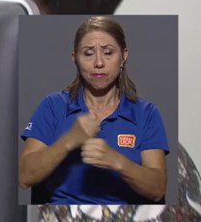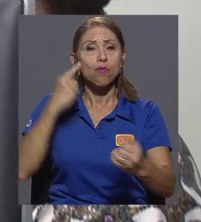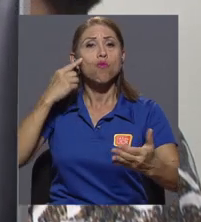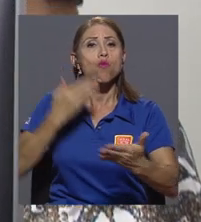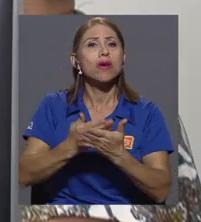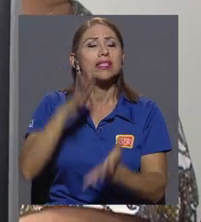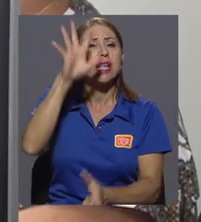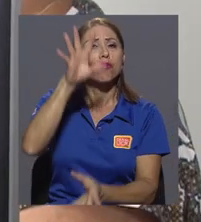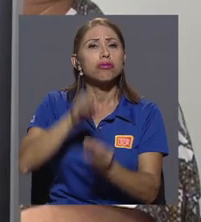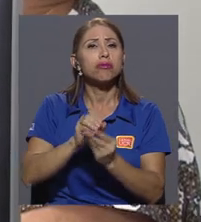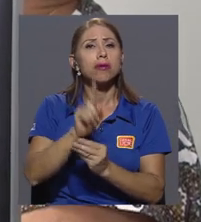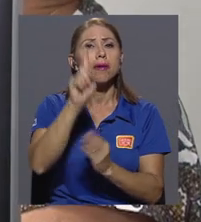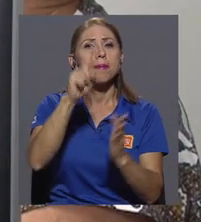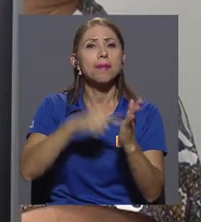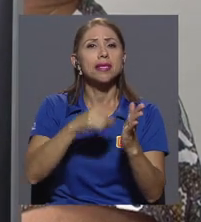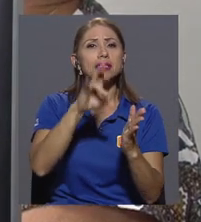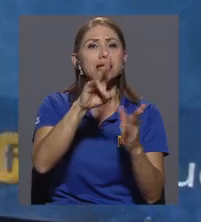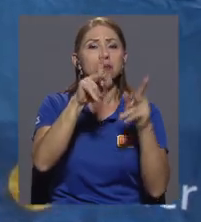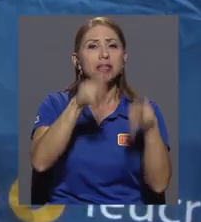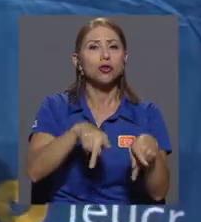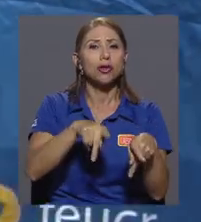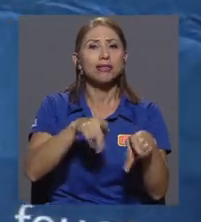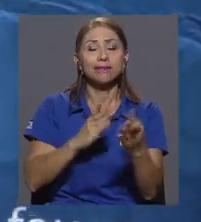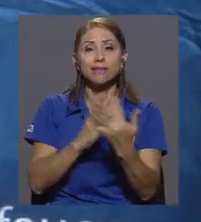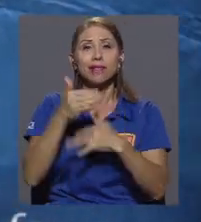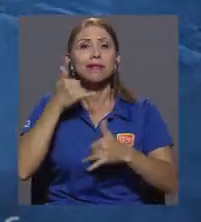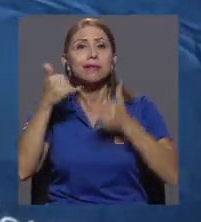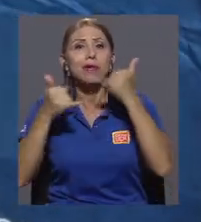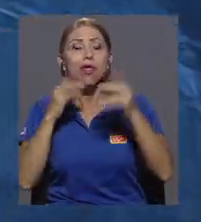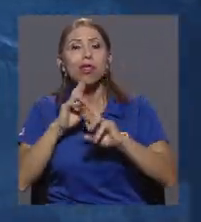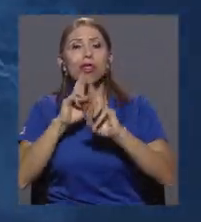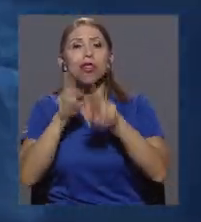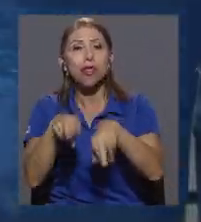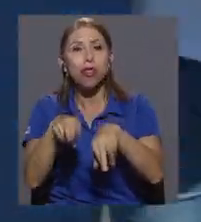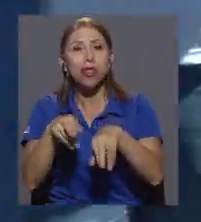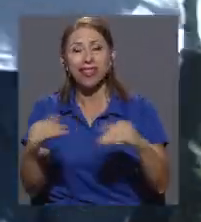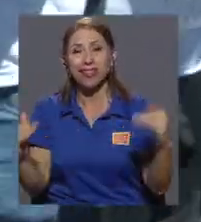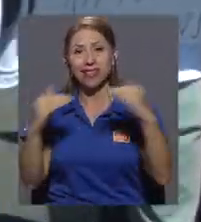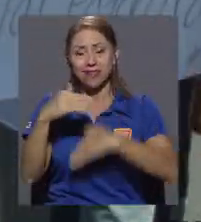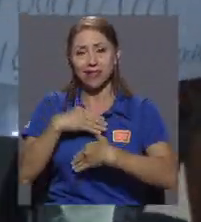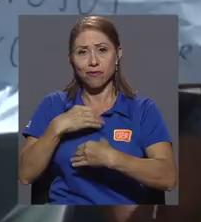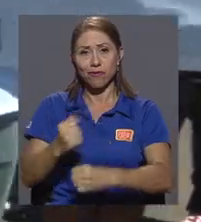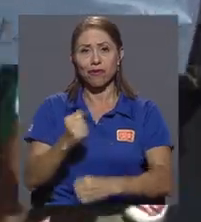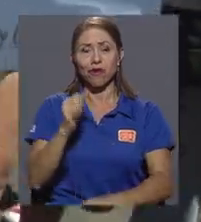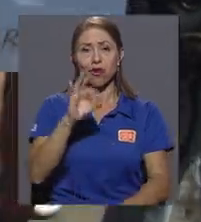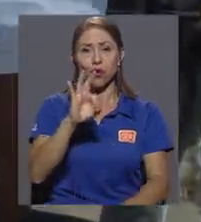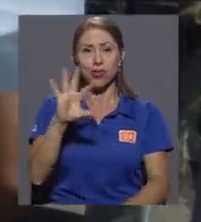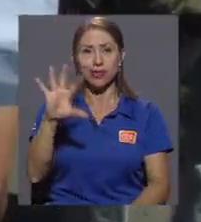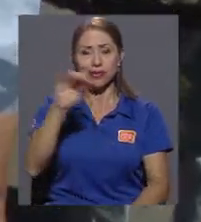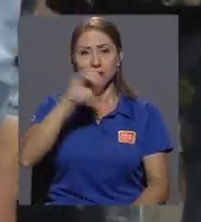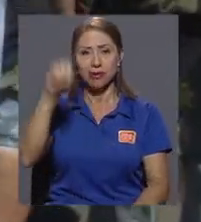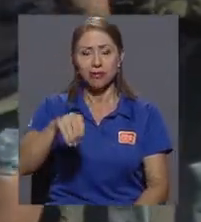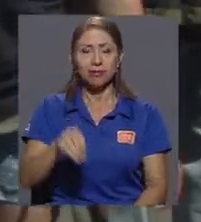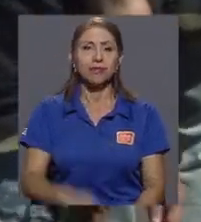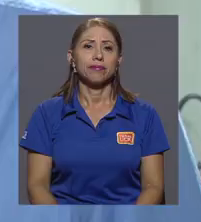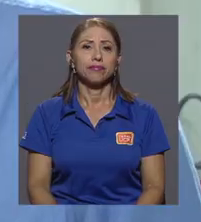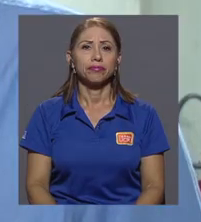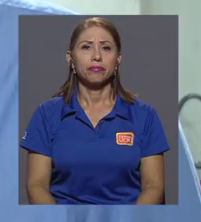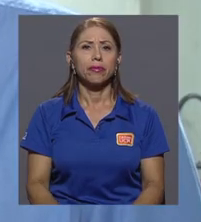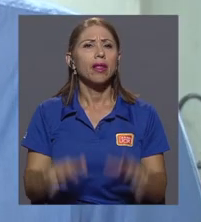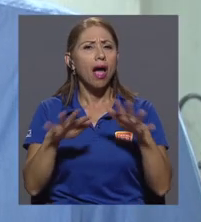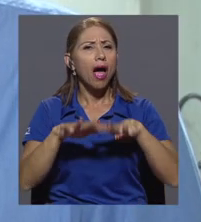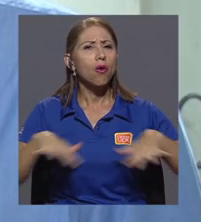1.007 personas, quienes respondieron por vía telefónica y tiene un nivel de confianza del 95%. Hay un clima